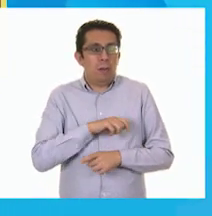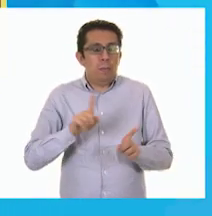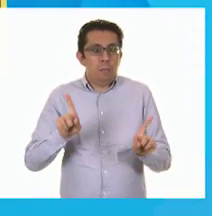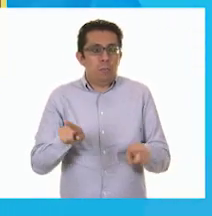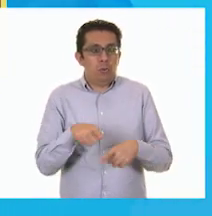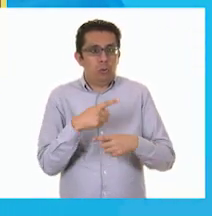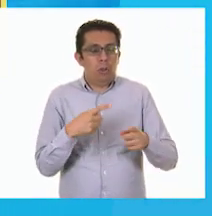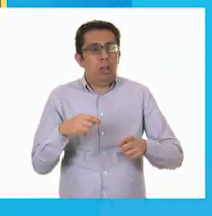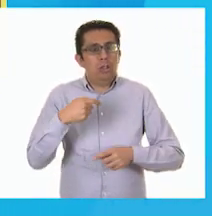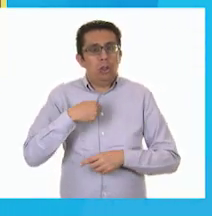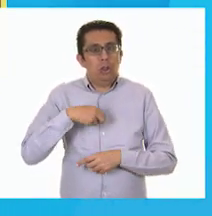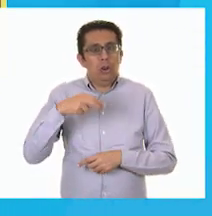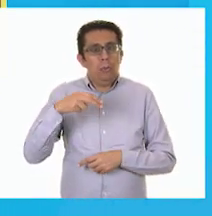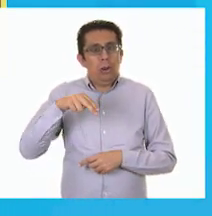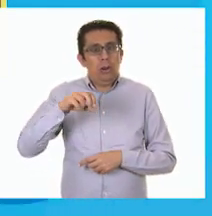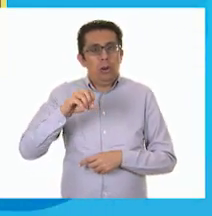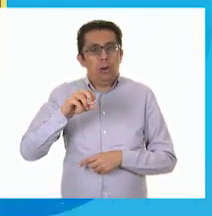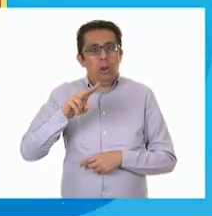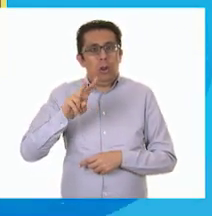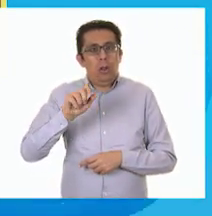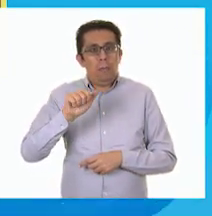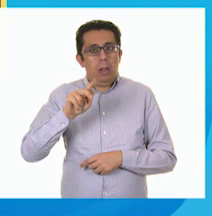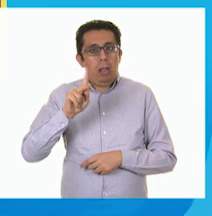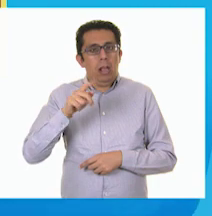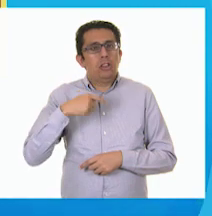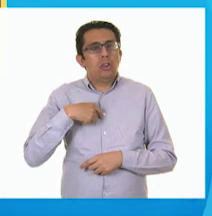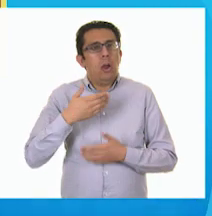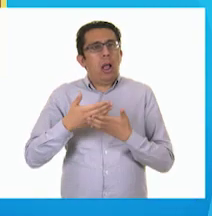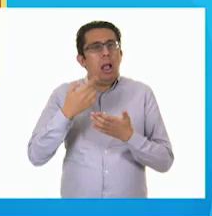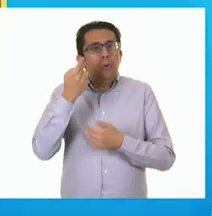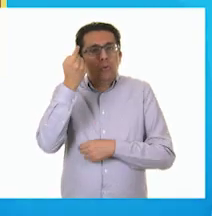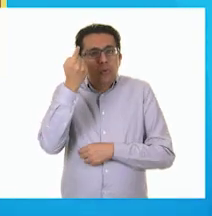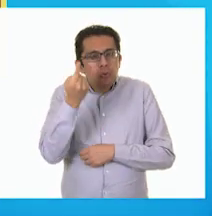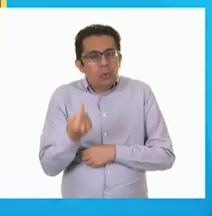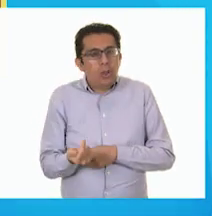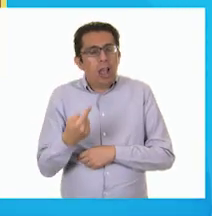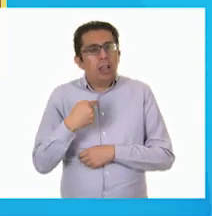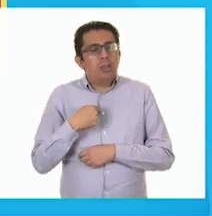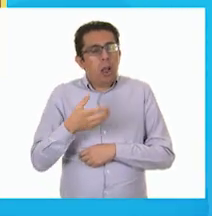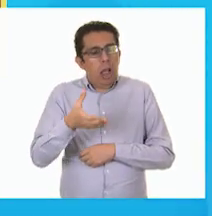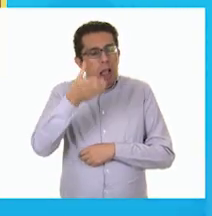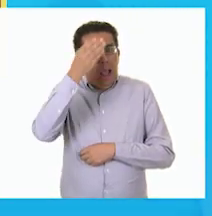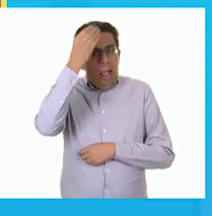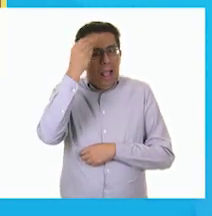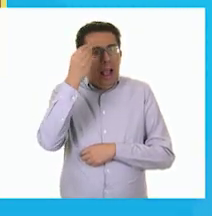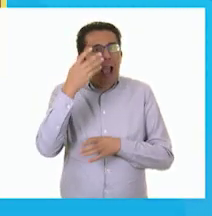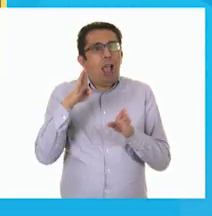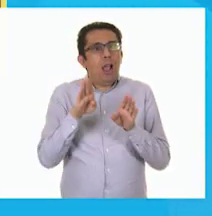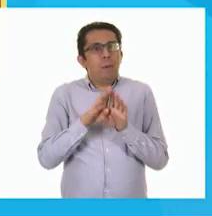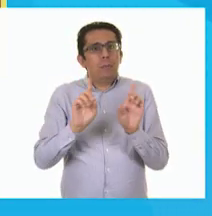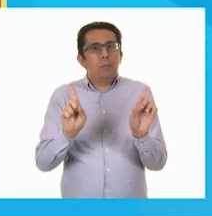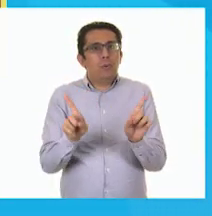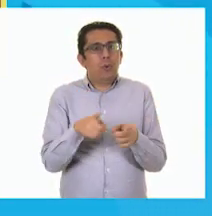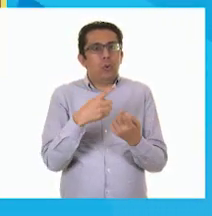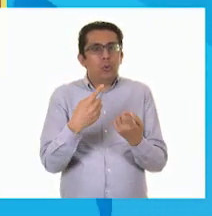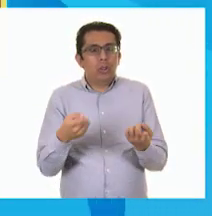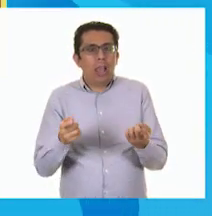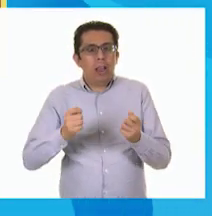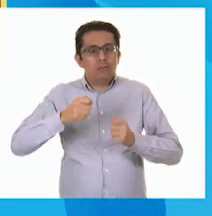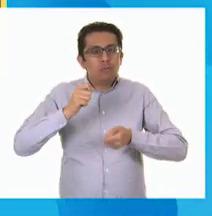Yo cuando era chiquito aprendí a tocar la maraca,